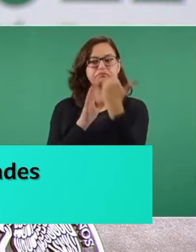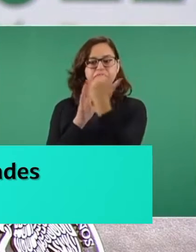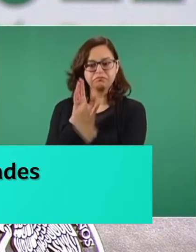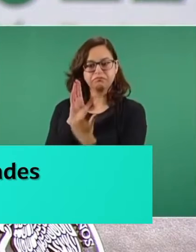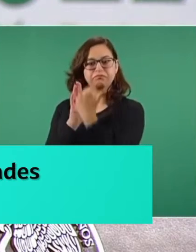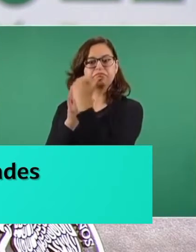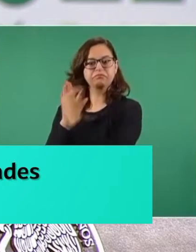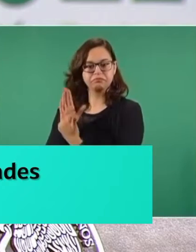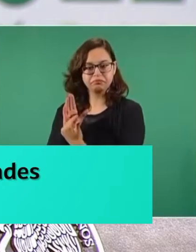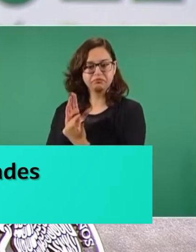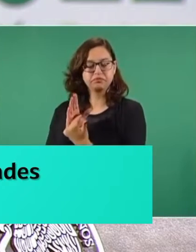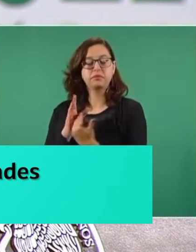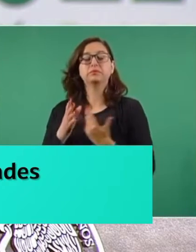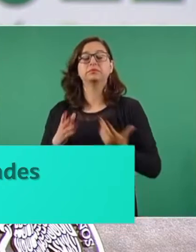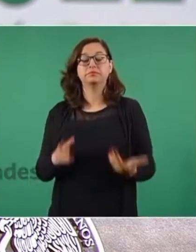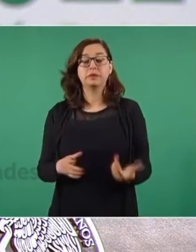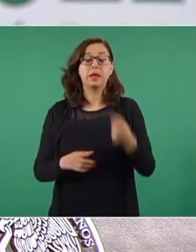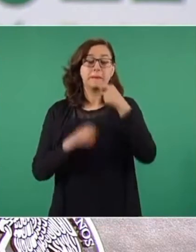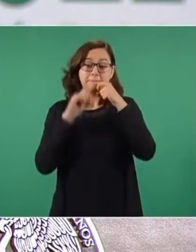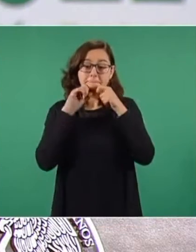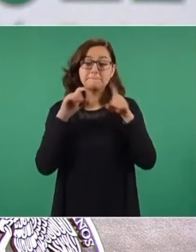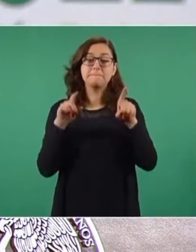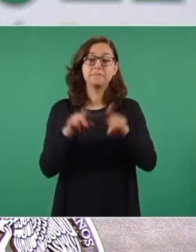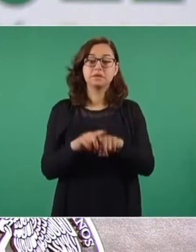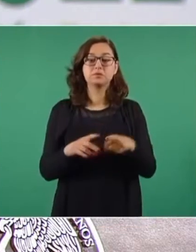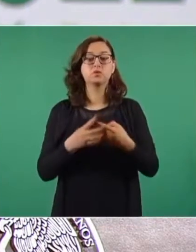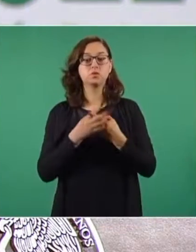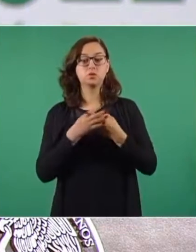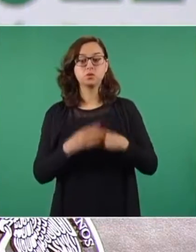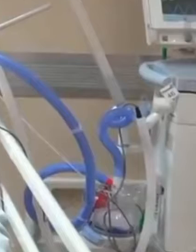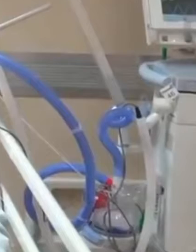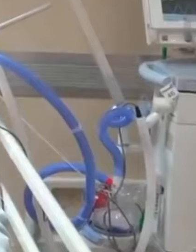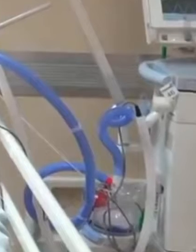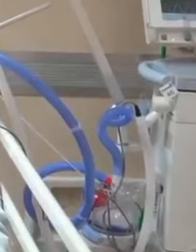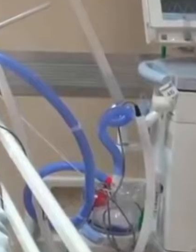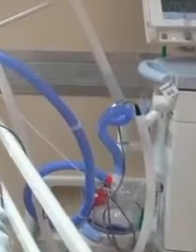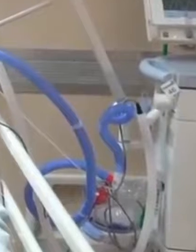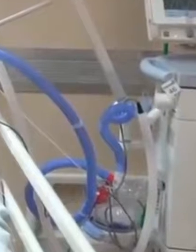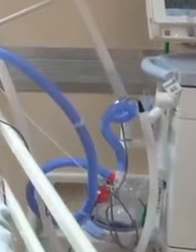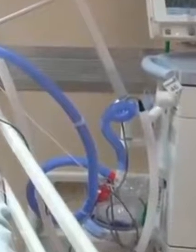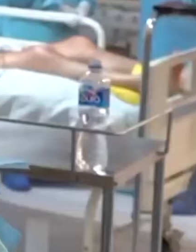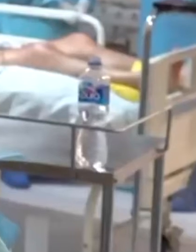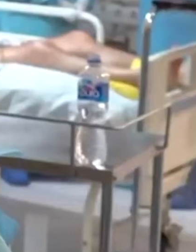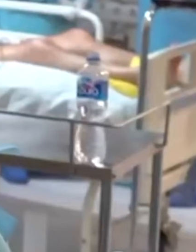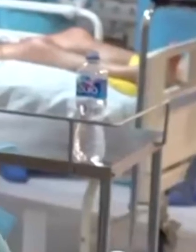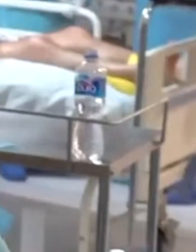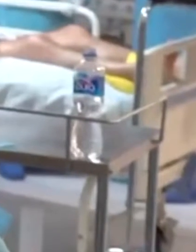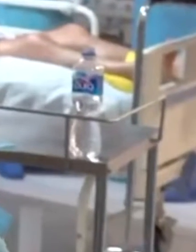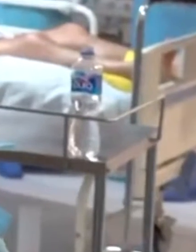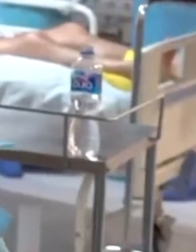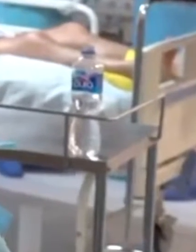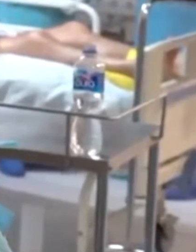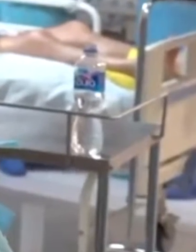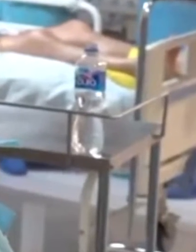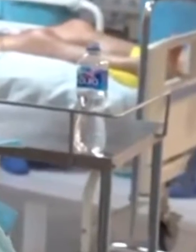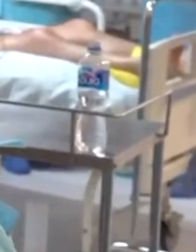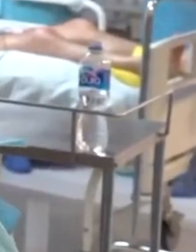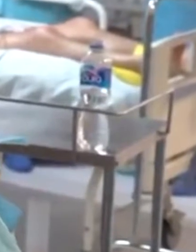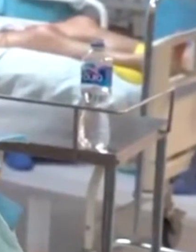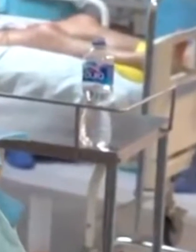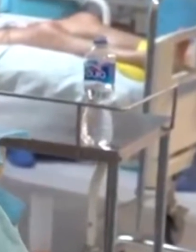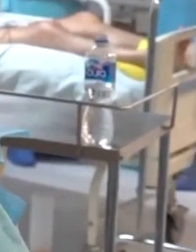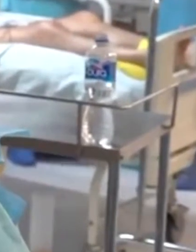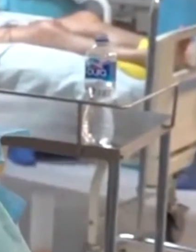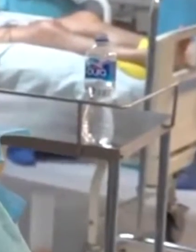-Gatell Ramírez, destacó que se mantiene la reducción en el número de casos de COVID-19, en esta ocasión en las 32